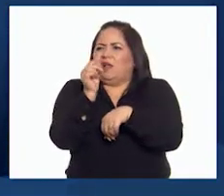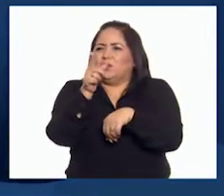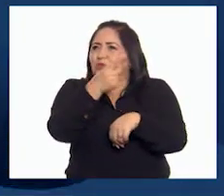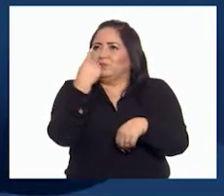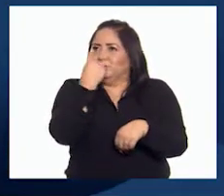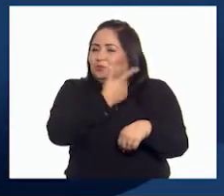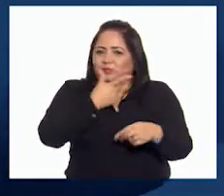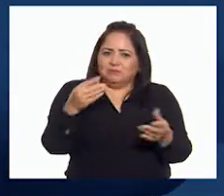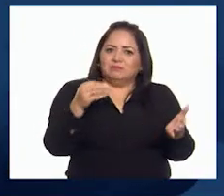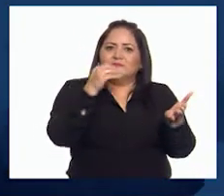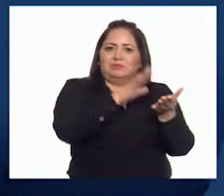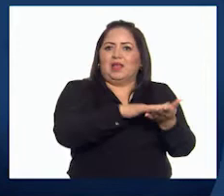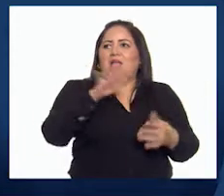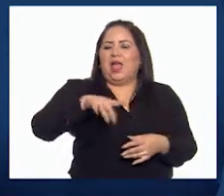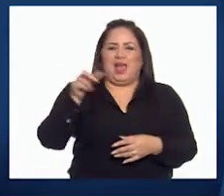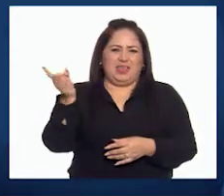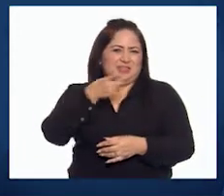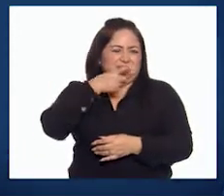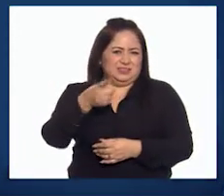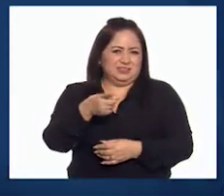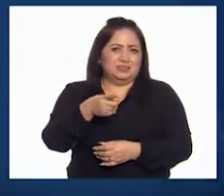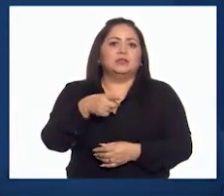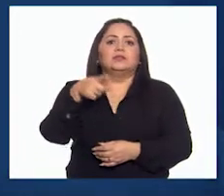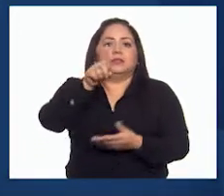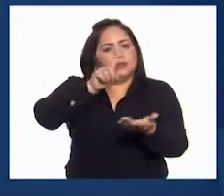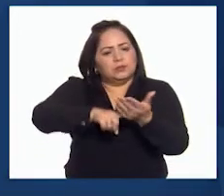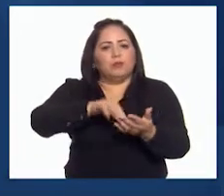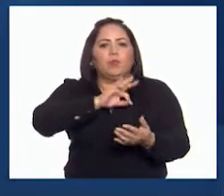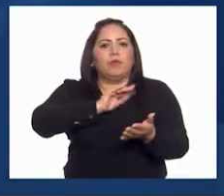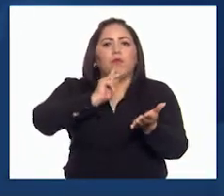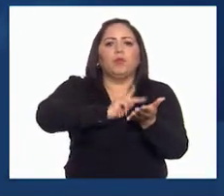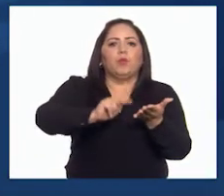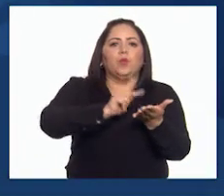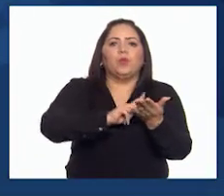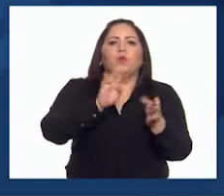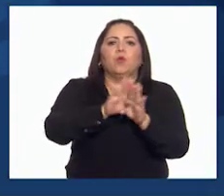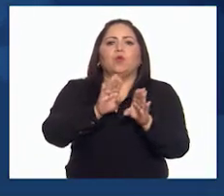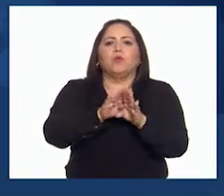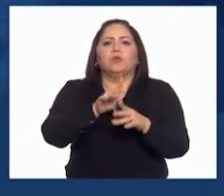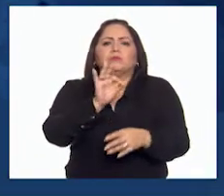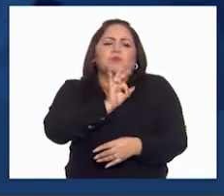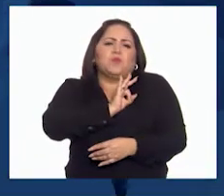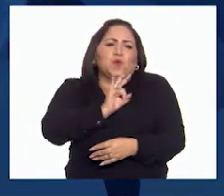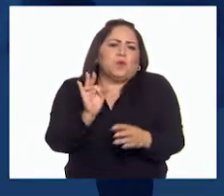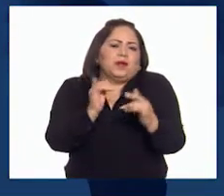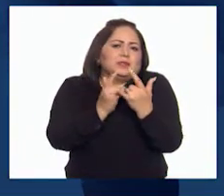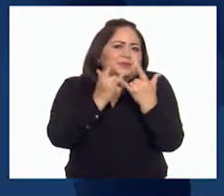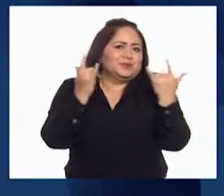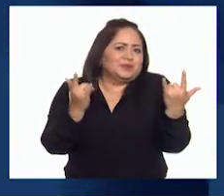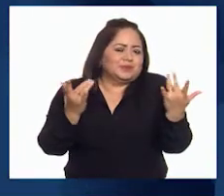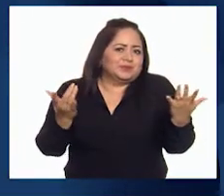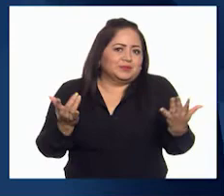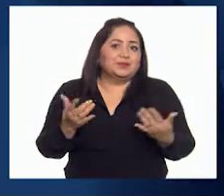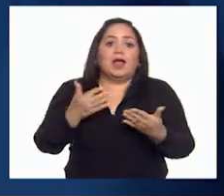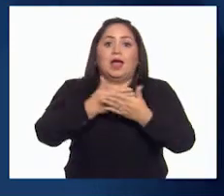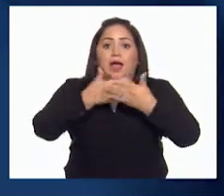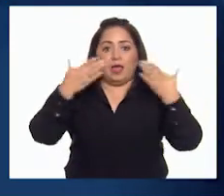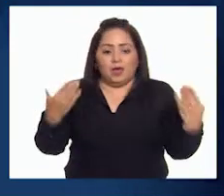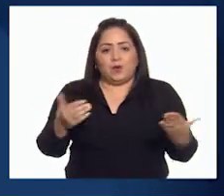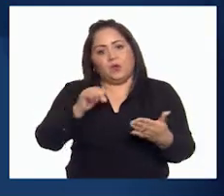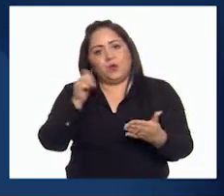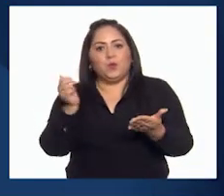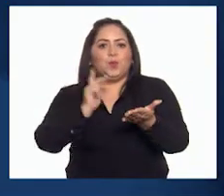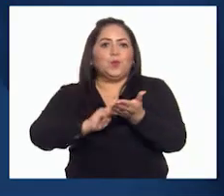les guste. Y como dice María, contar a través de la poesía una de sus posibles historias. Vayamos al